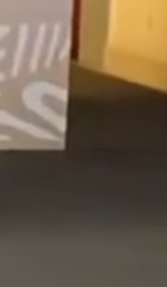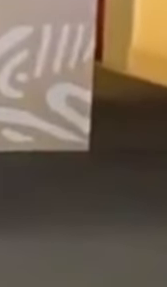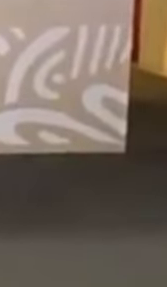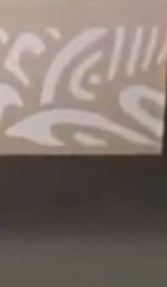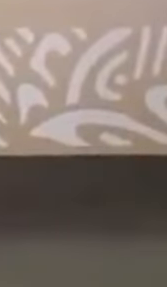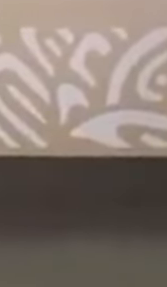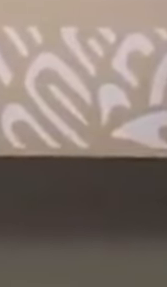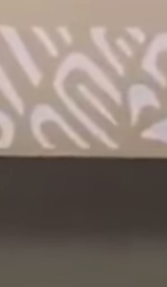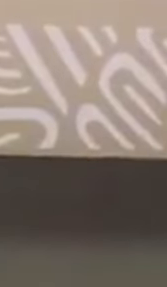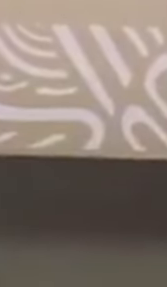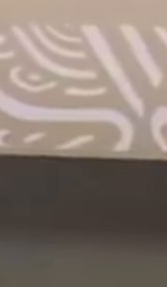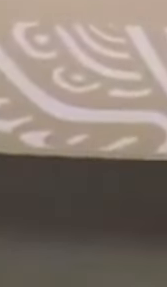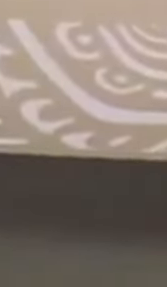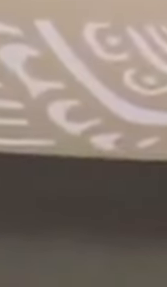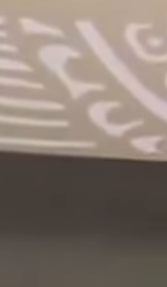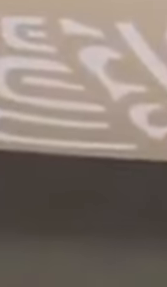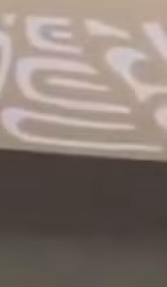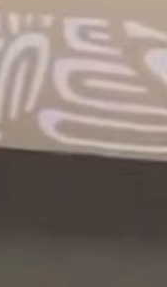ánimo,